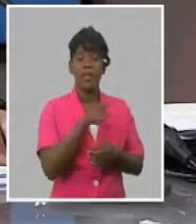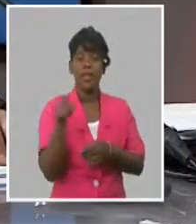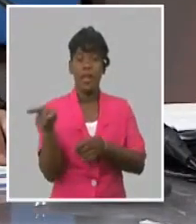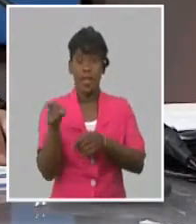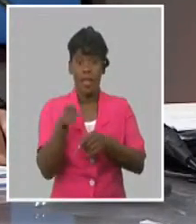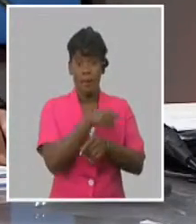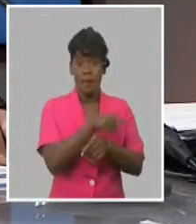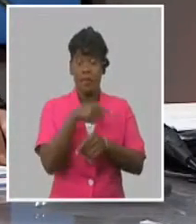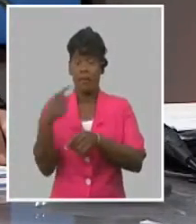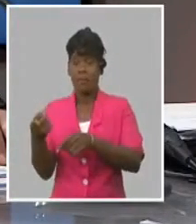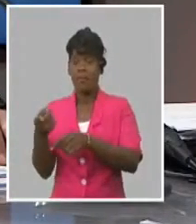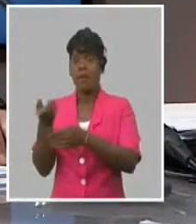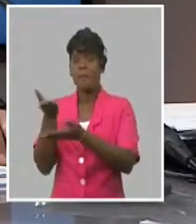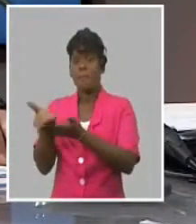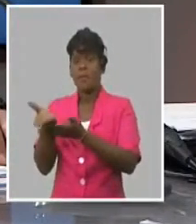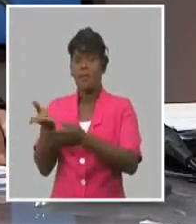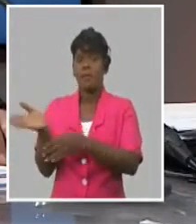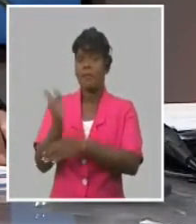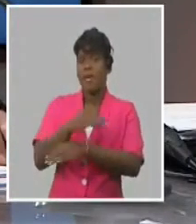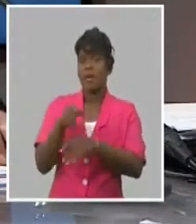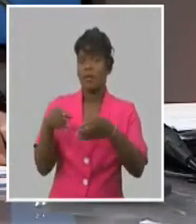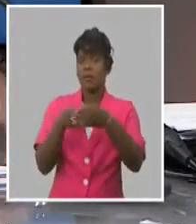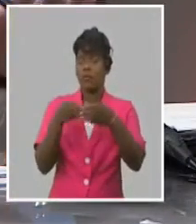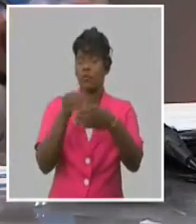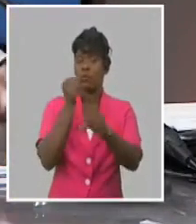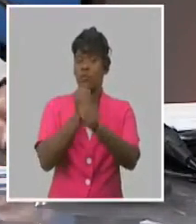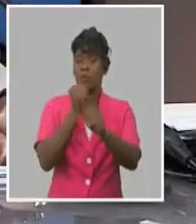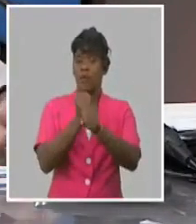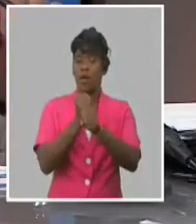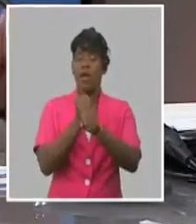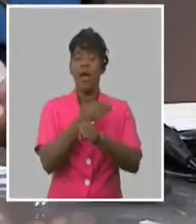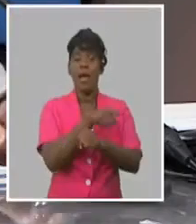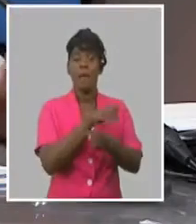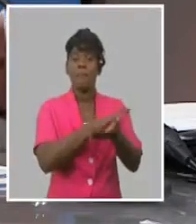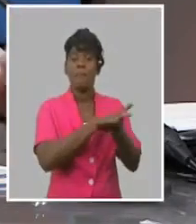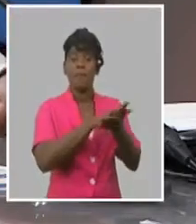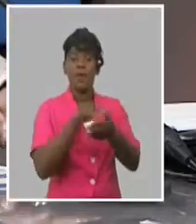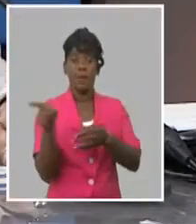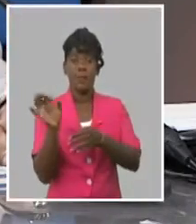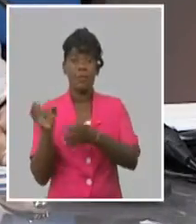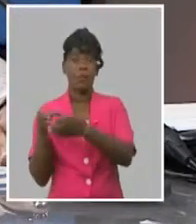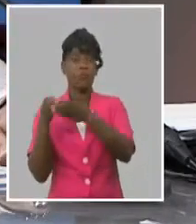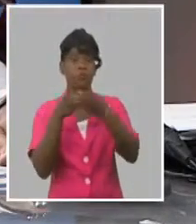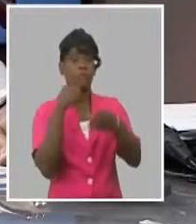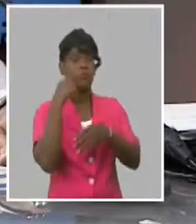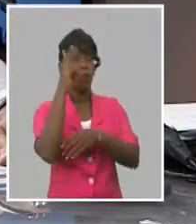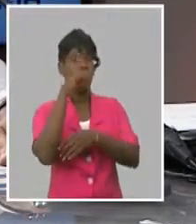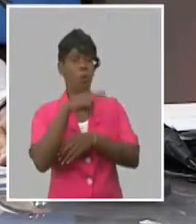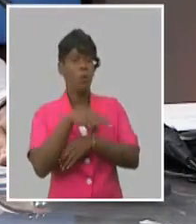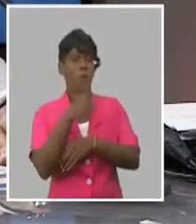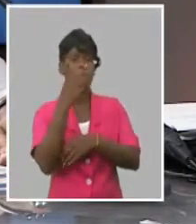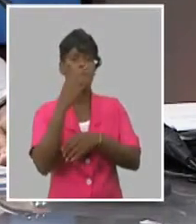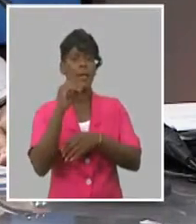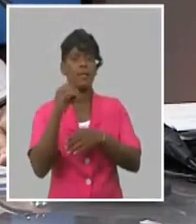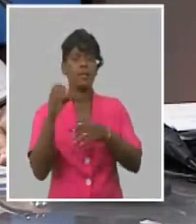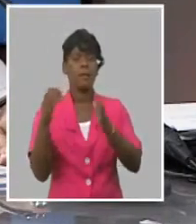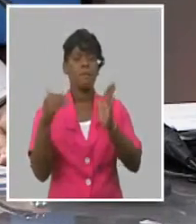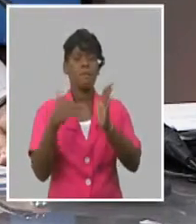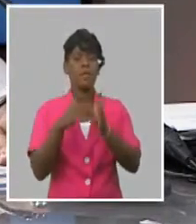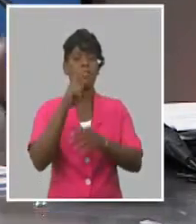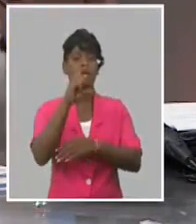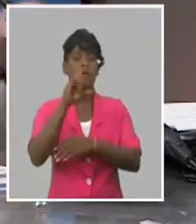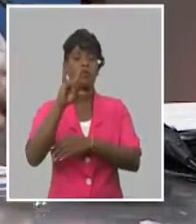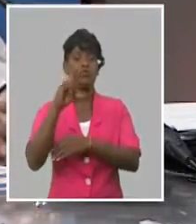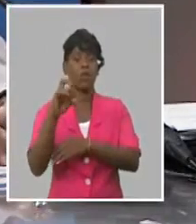obra que vale 20.000 CUC. La entidad presupuestada la compró los